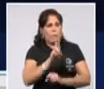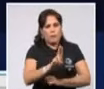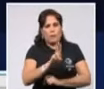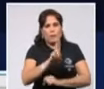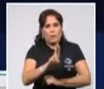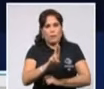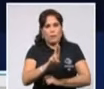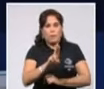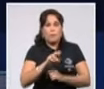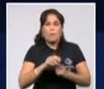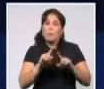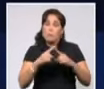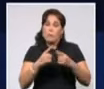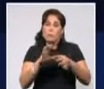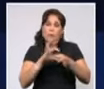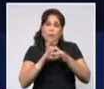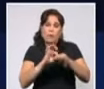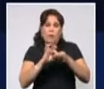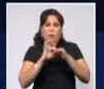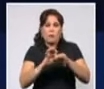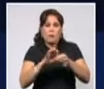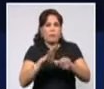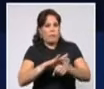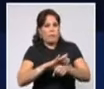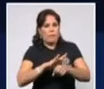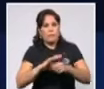por el agravamiento de su cuadro clínico.